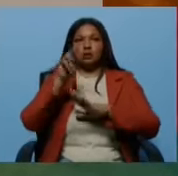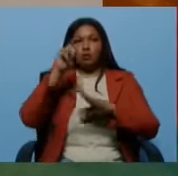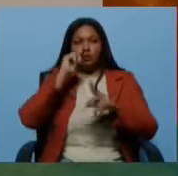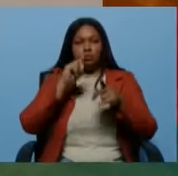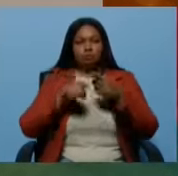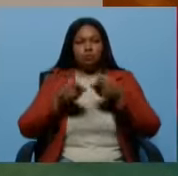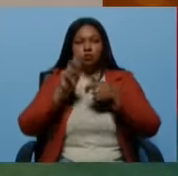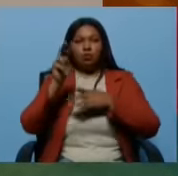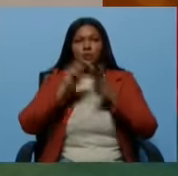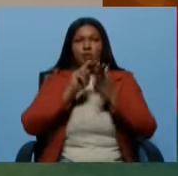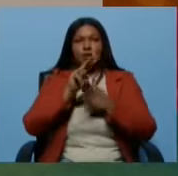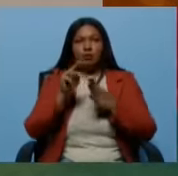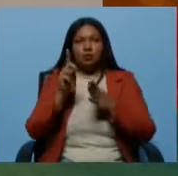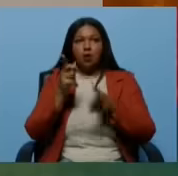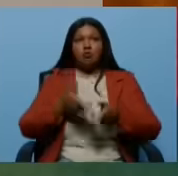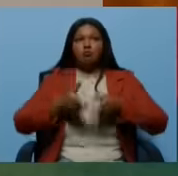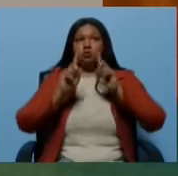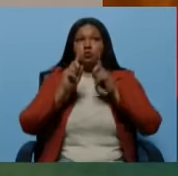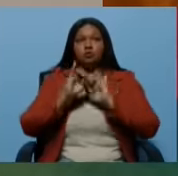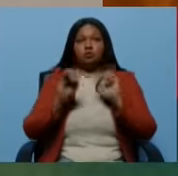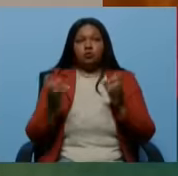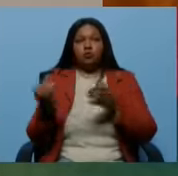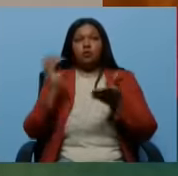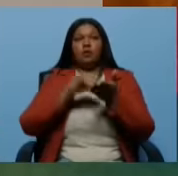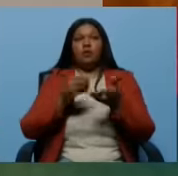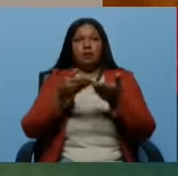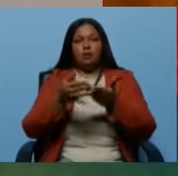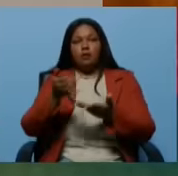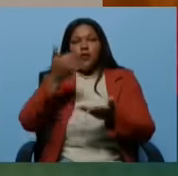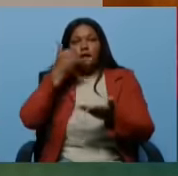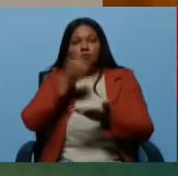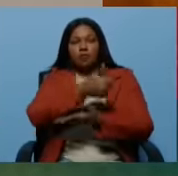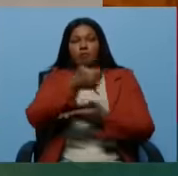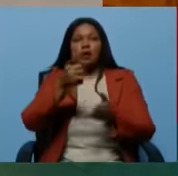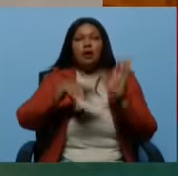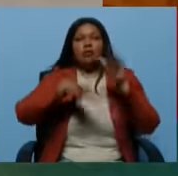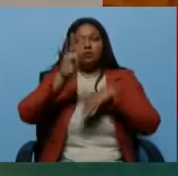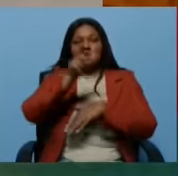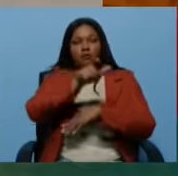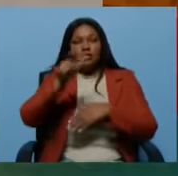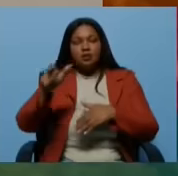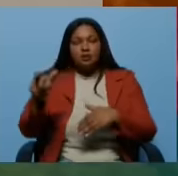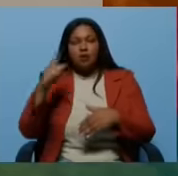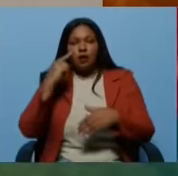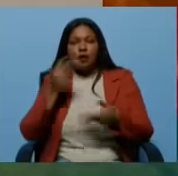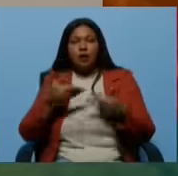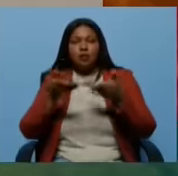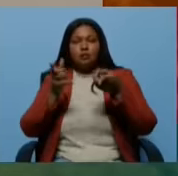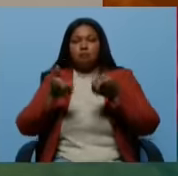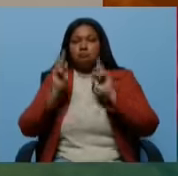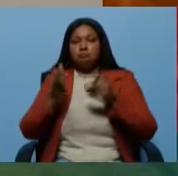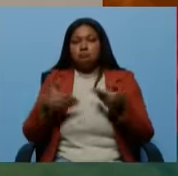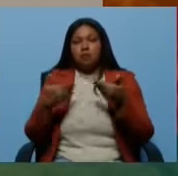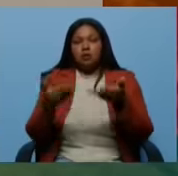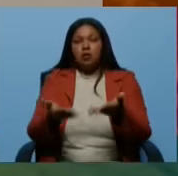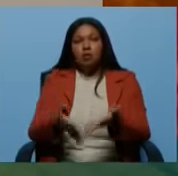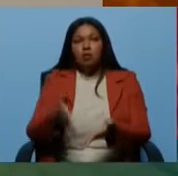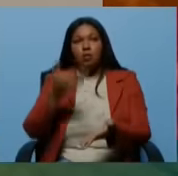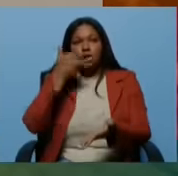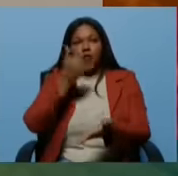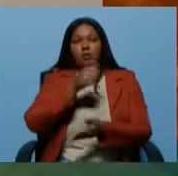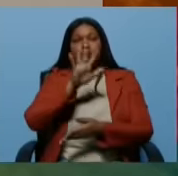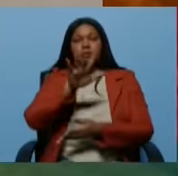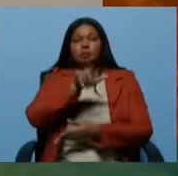autorizó por falta de pruebas contundentes la devolución de los teléfonos a los 14 venezolanos de la tripulación, pero retuvo los dispositivos de los